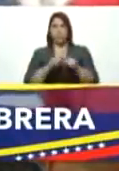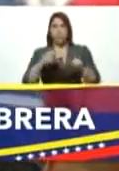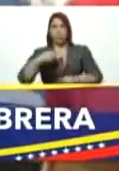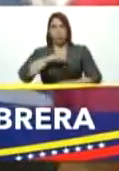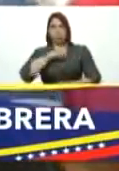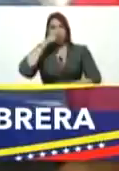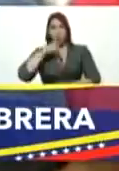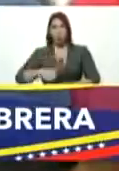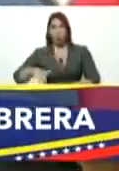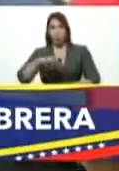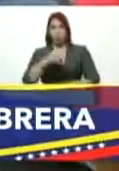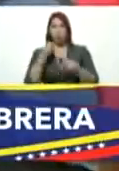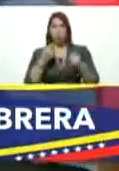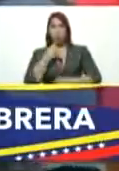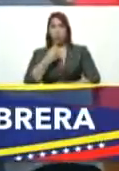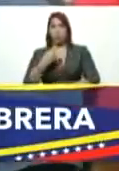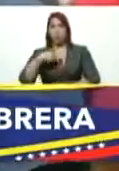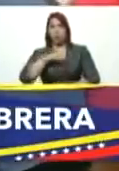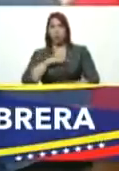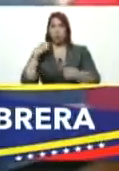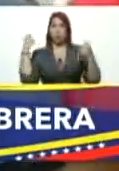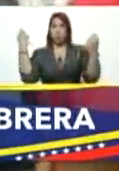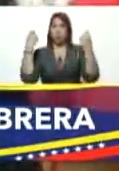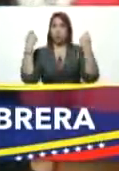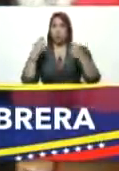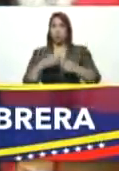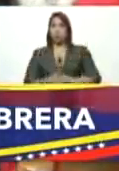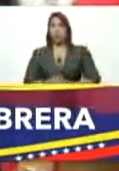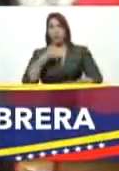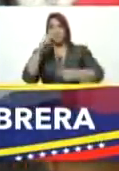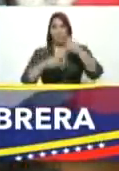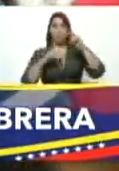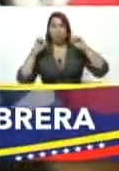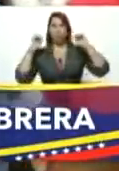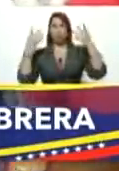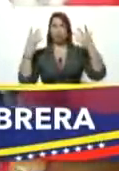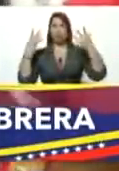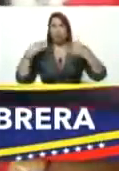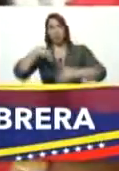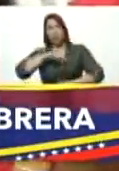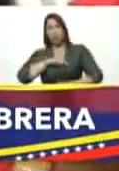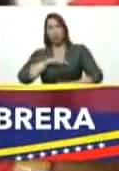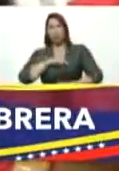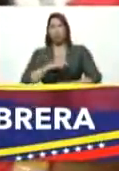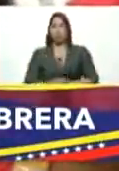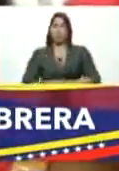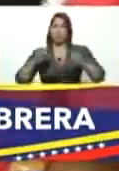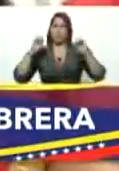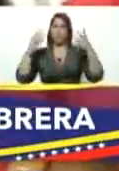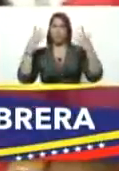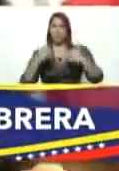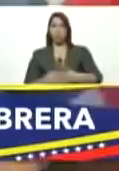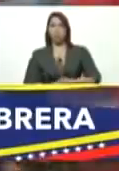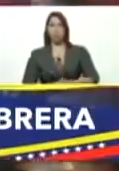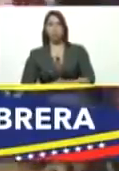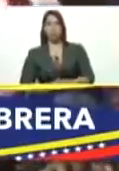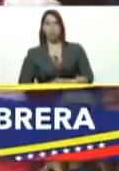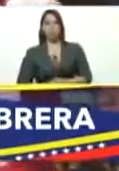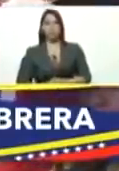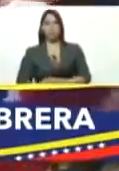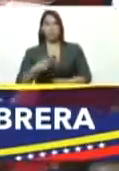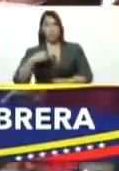pueblo y como dice nuestra consigna producir el veces y nosotras y